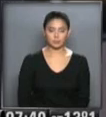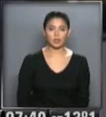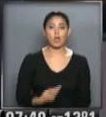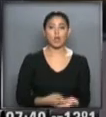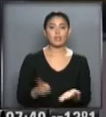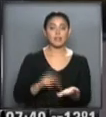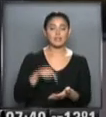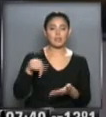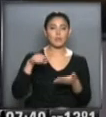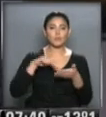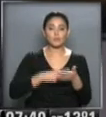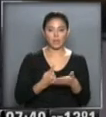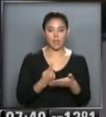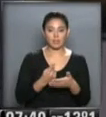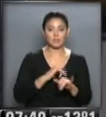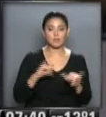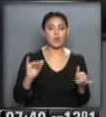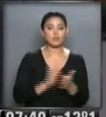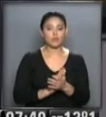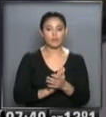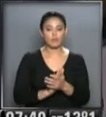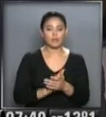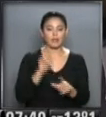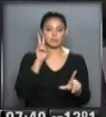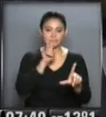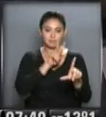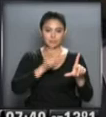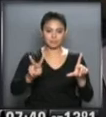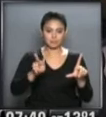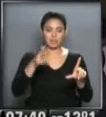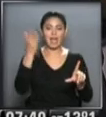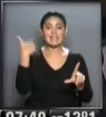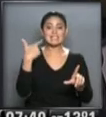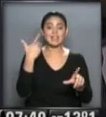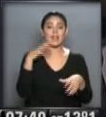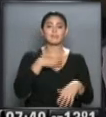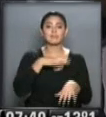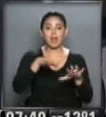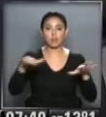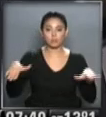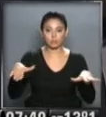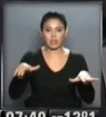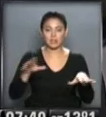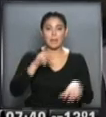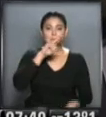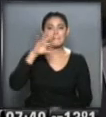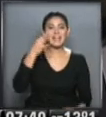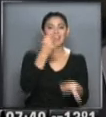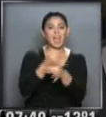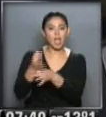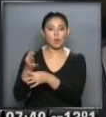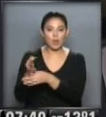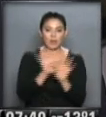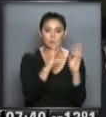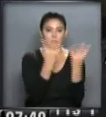Y volvemos a la ciudad de Buenos Aires para hablar del abrazo simbólico que realizaron ayer los estudiantes de más de 20 escuelas en